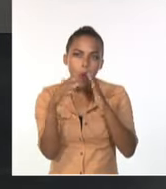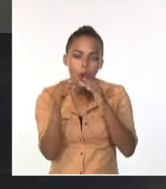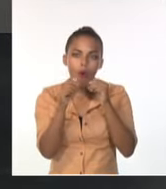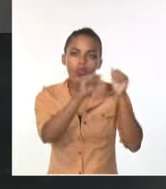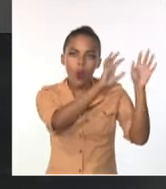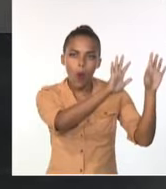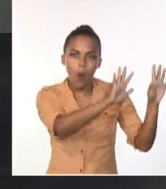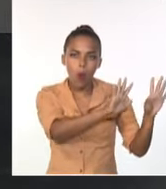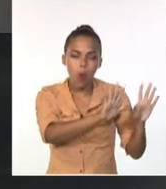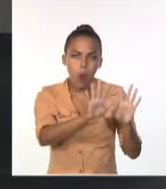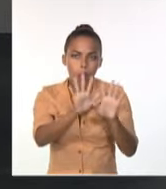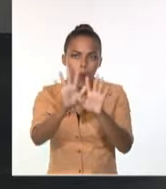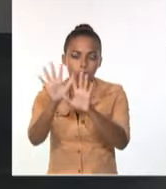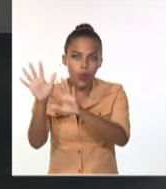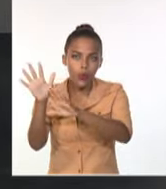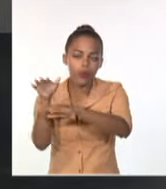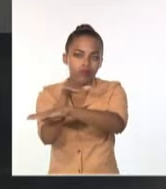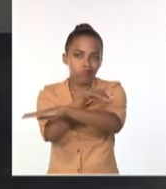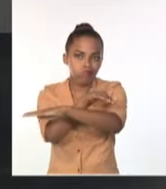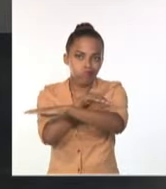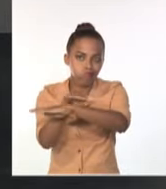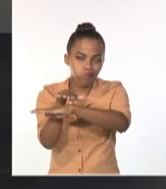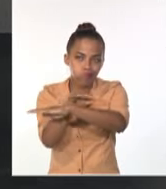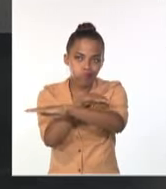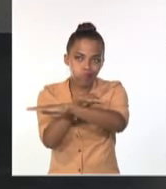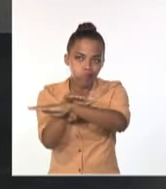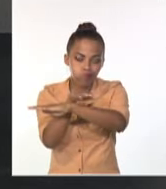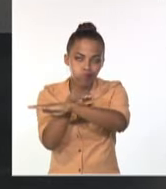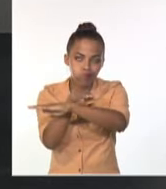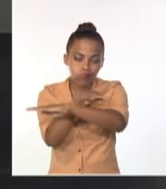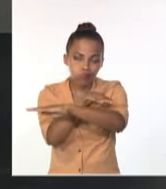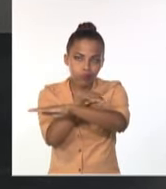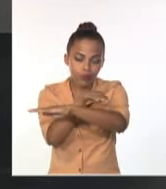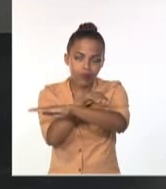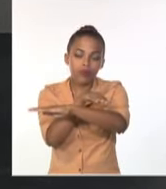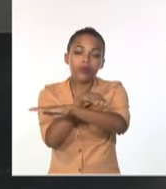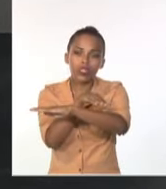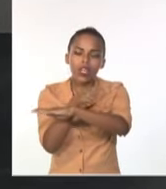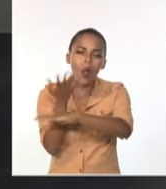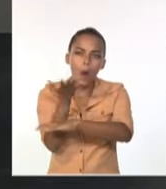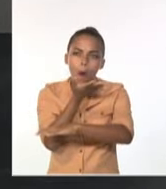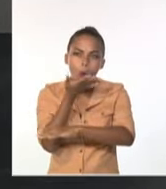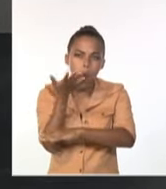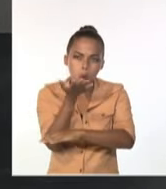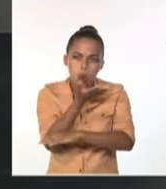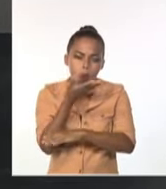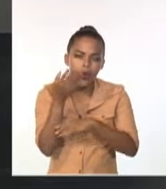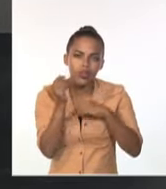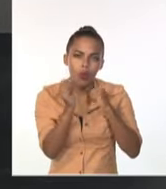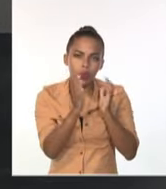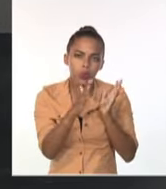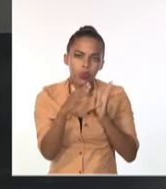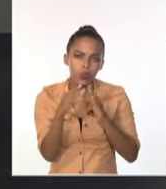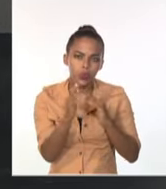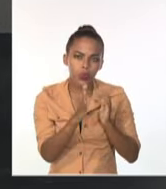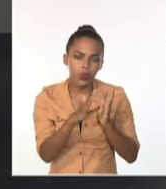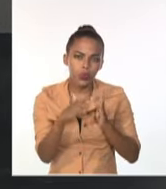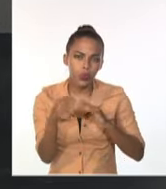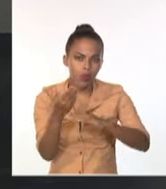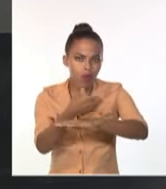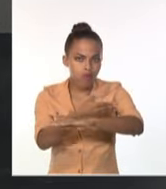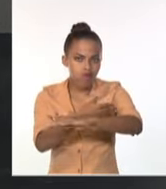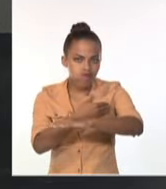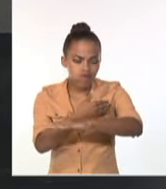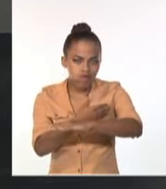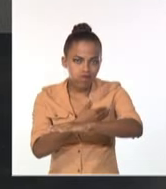norte de la mitad Oriental del país y habrá vientos variables débiles en la zona interior de las